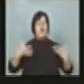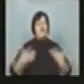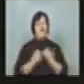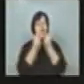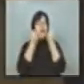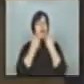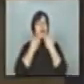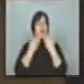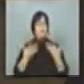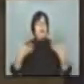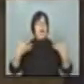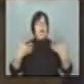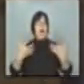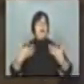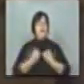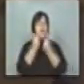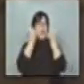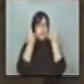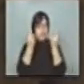de una catedral.